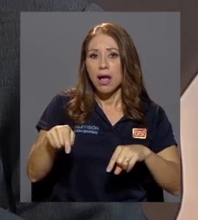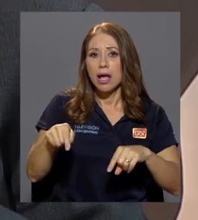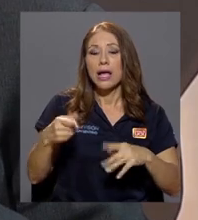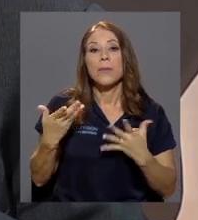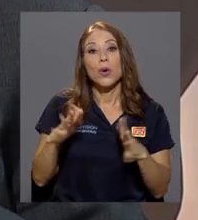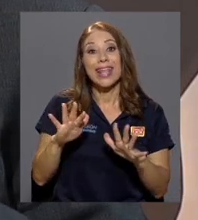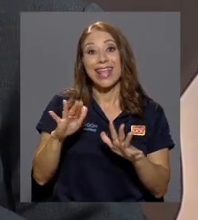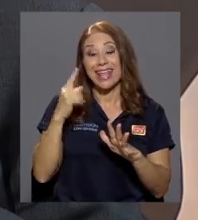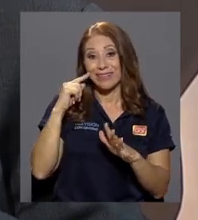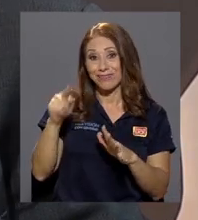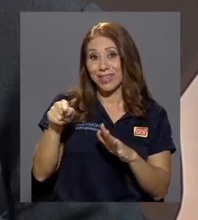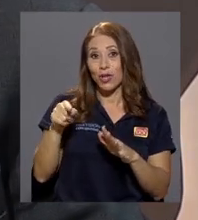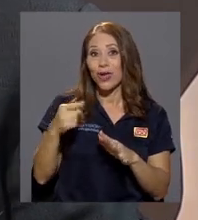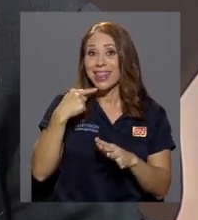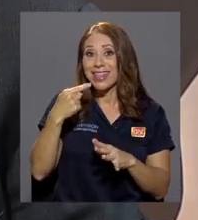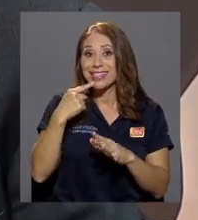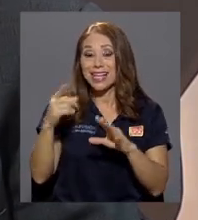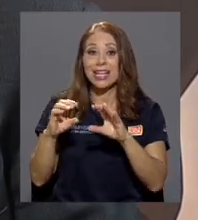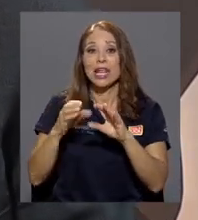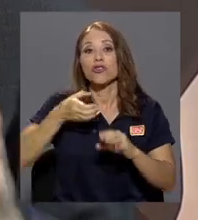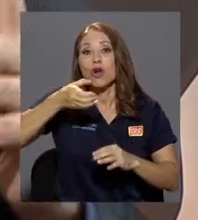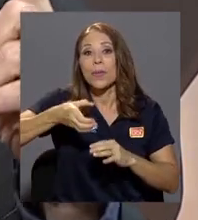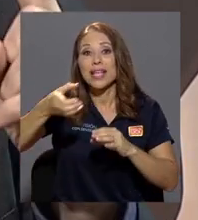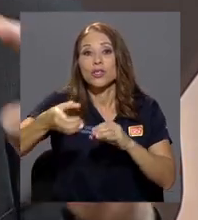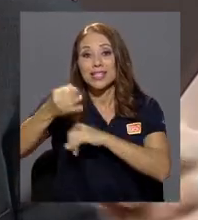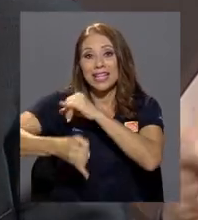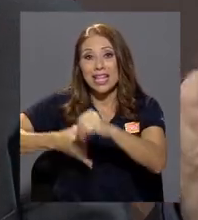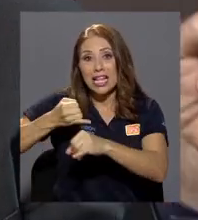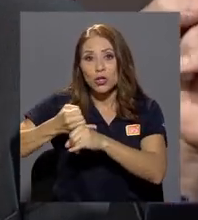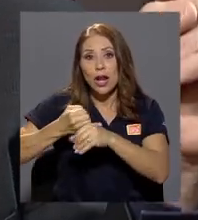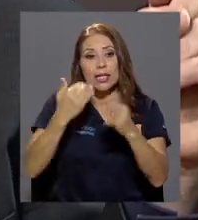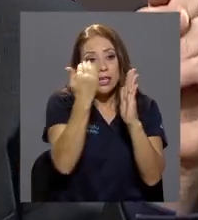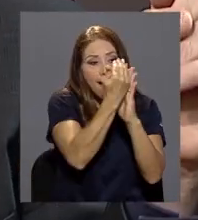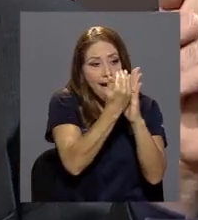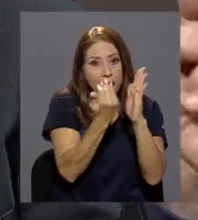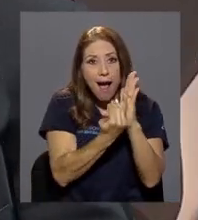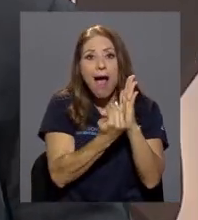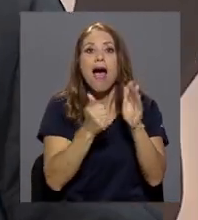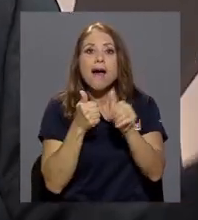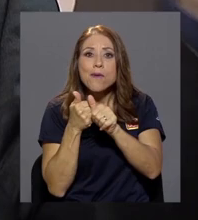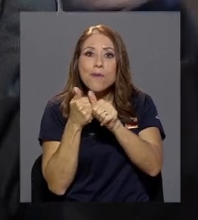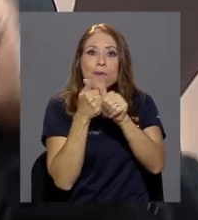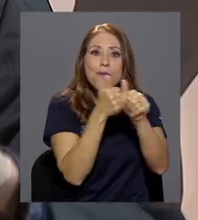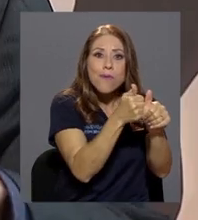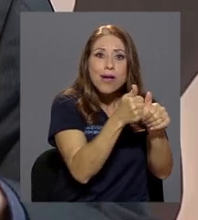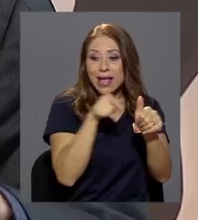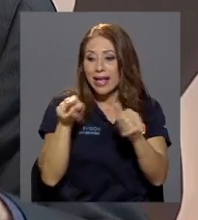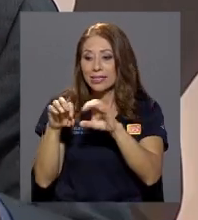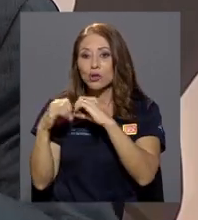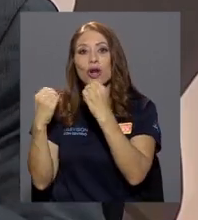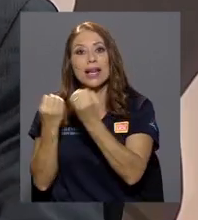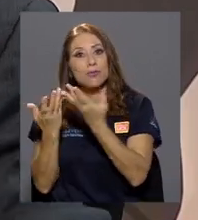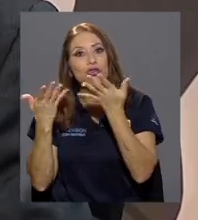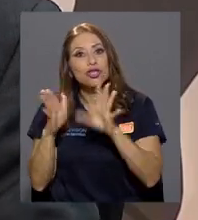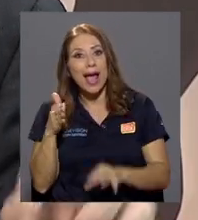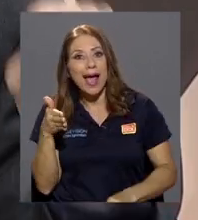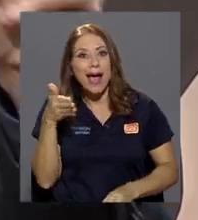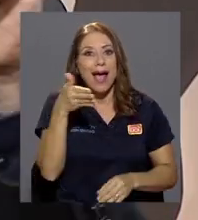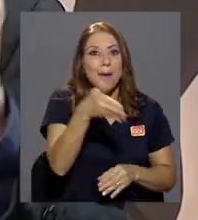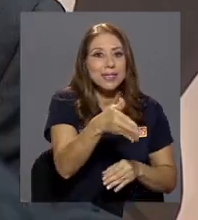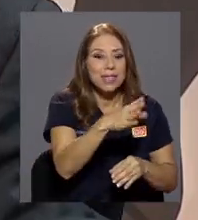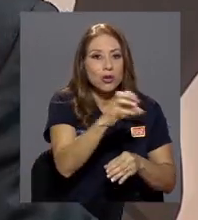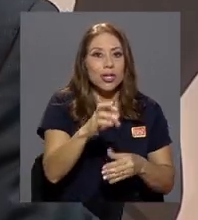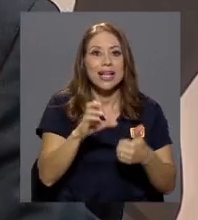en el sentido de que siguiendo la hoja de ruta de las recomendaciones internacionales que han visitado costa rica los organismos